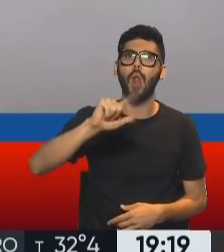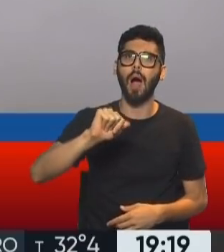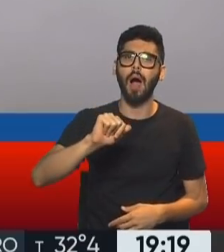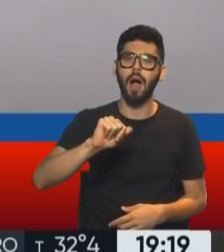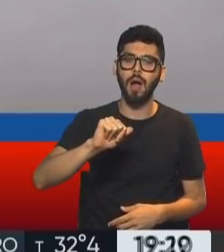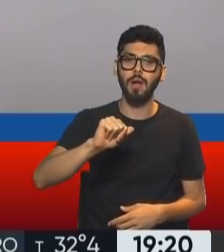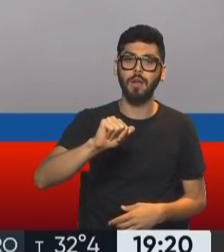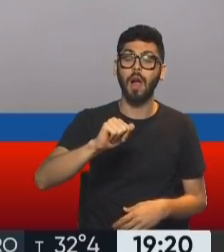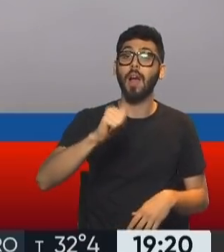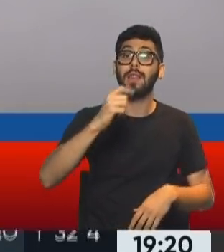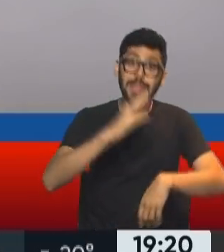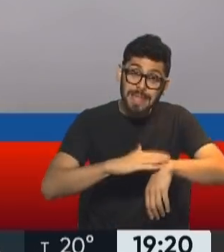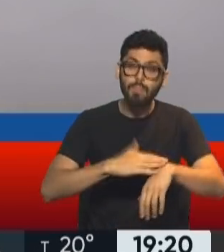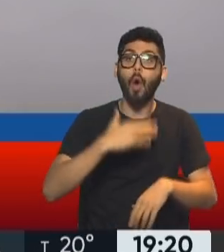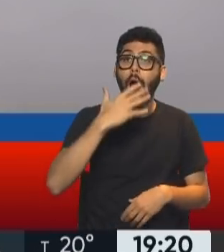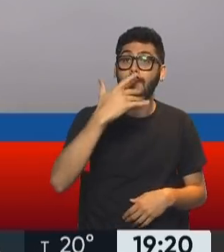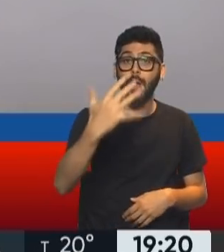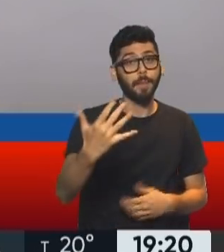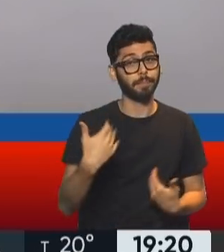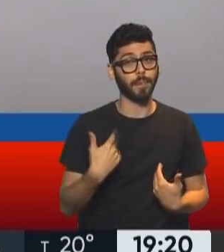Y el tiempo me dio la razón.